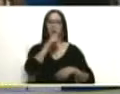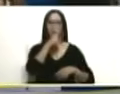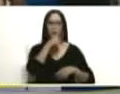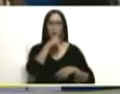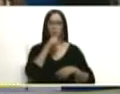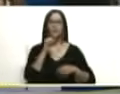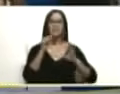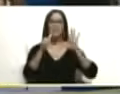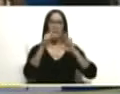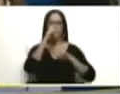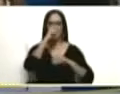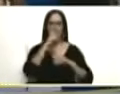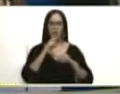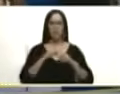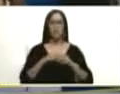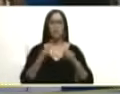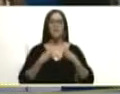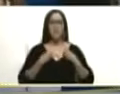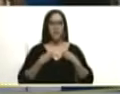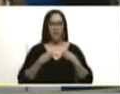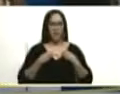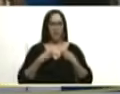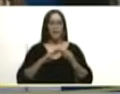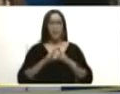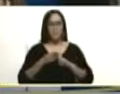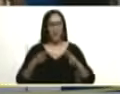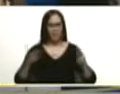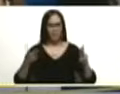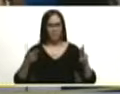años, viviendo en paz,